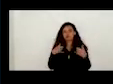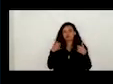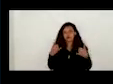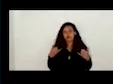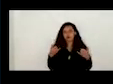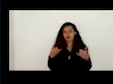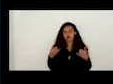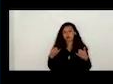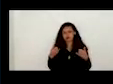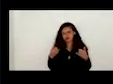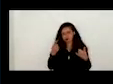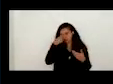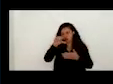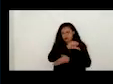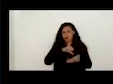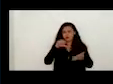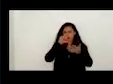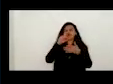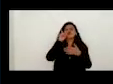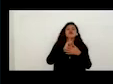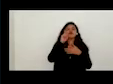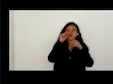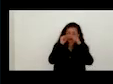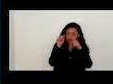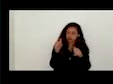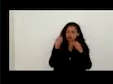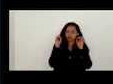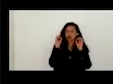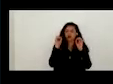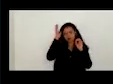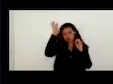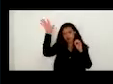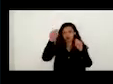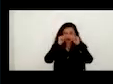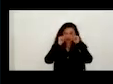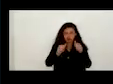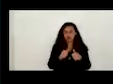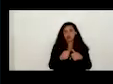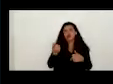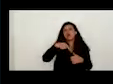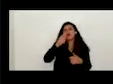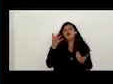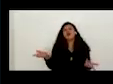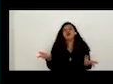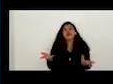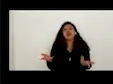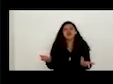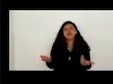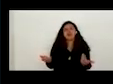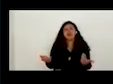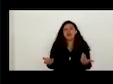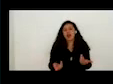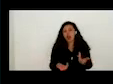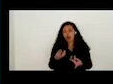el caso de centros que atienden a mujeres o en adultos mayores. ¿Cómo es que llegan a ustedes los alimentos o